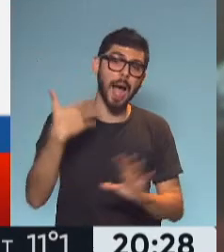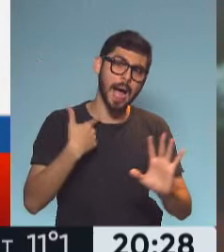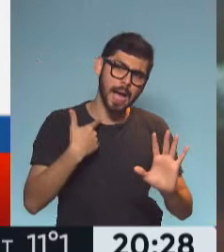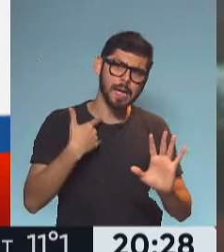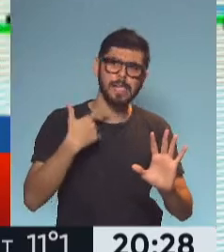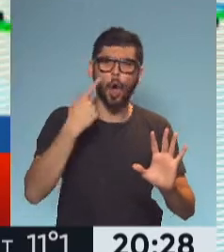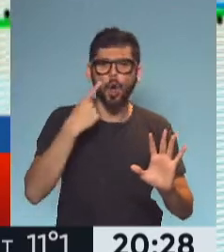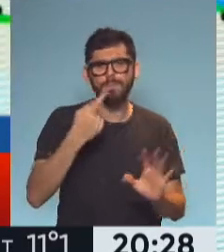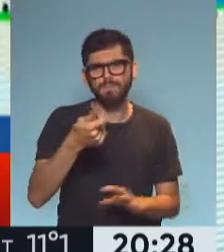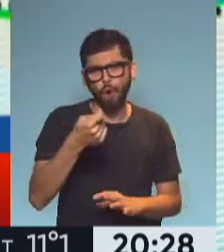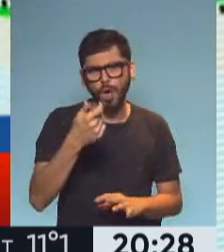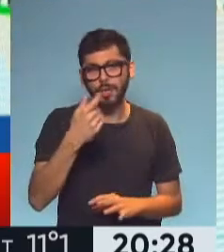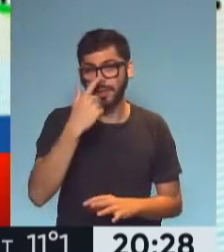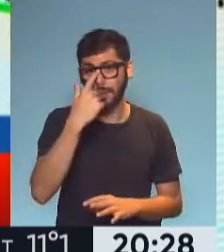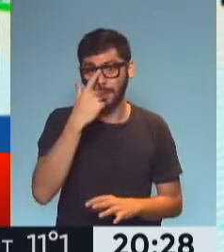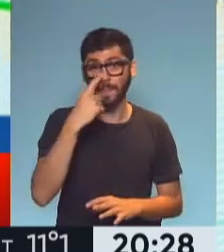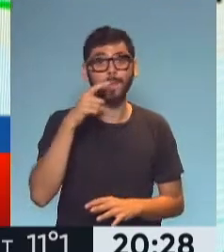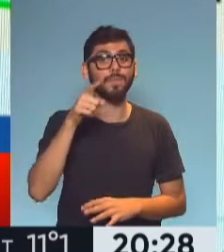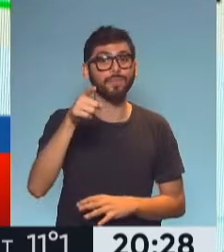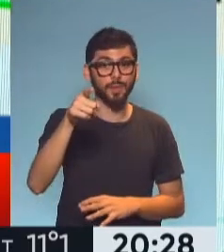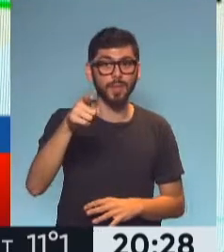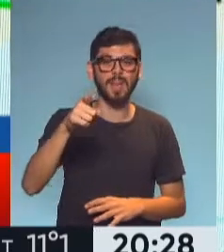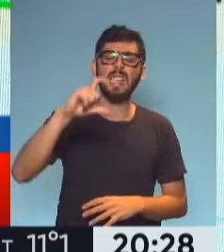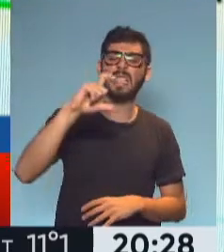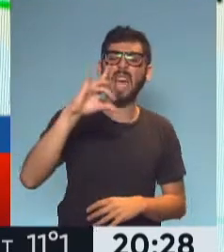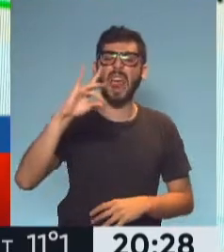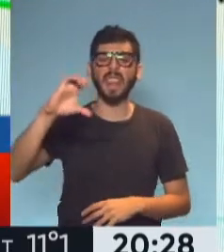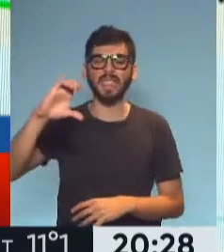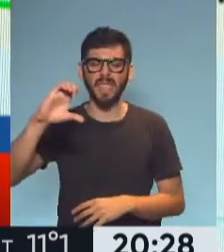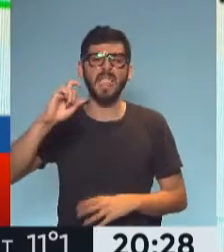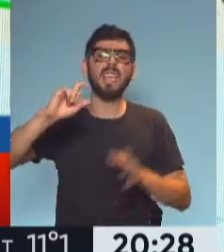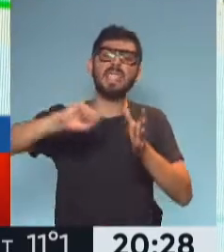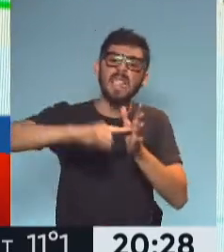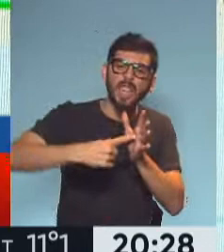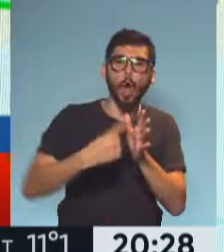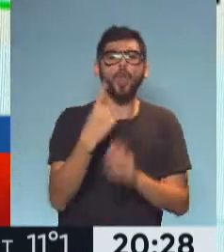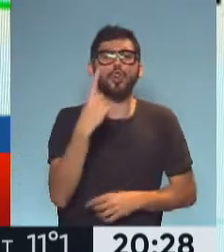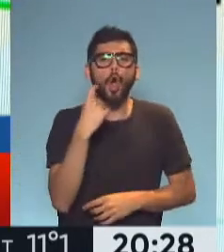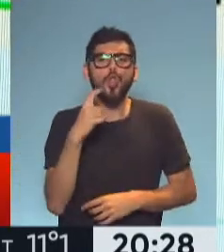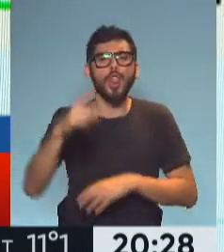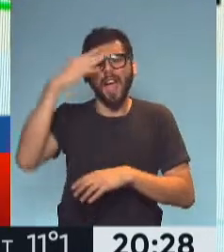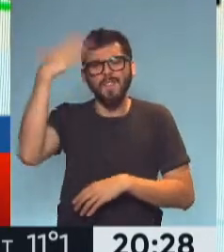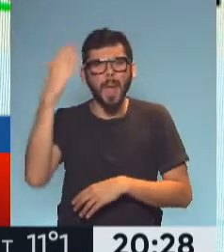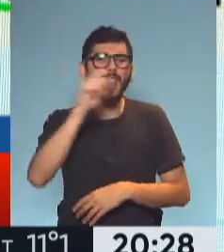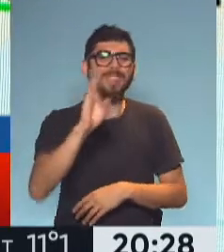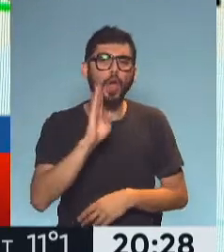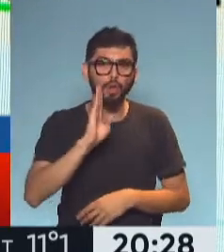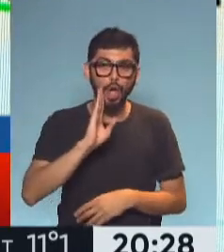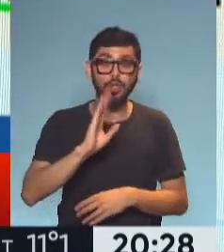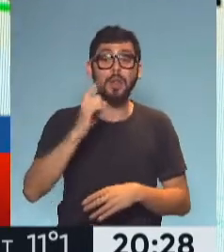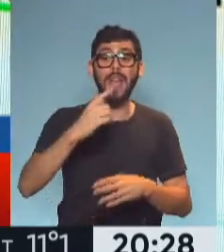conozco poca, la verdad. No esto es el Centro, doctor, de Control de Enfermedades de los Estados Unidos. Muy bien. ¿Sí? Este es Alemania, el límite que puso Italia